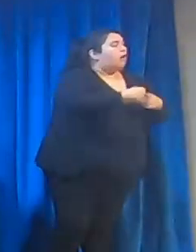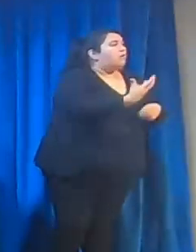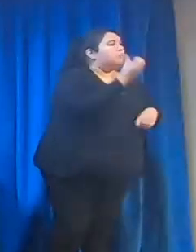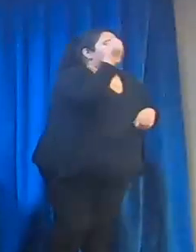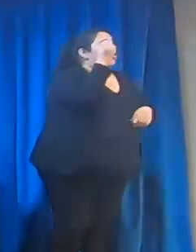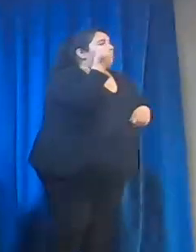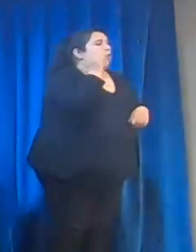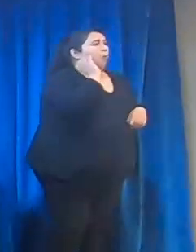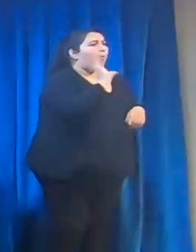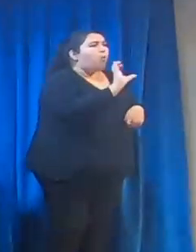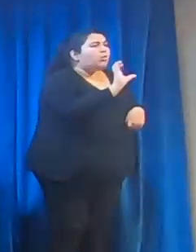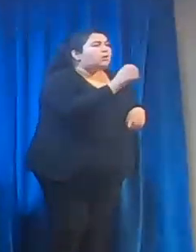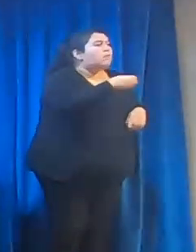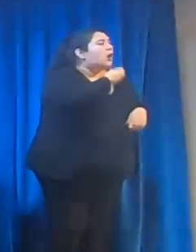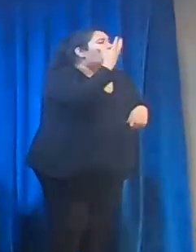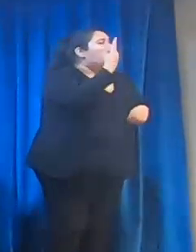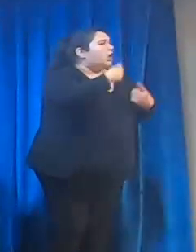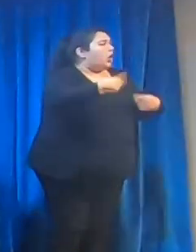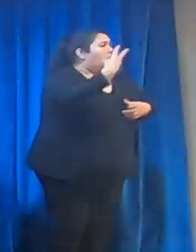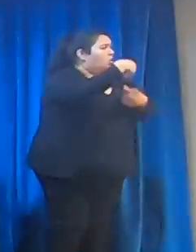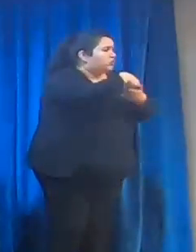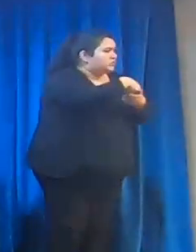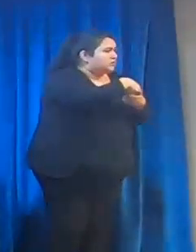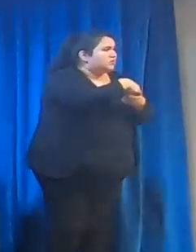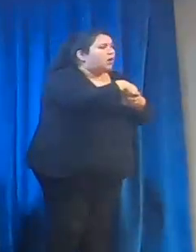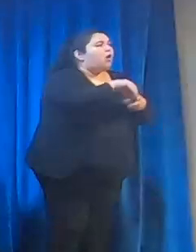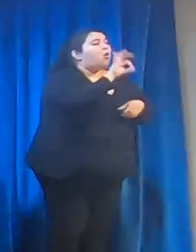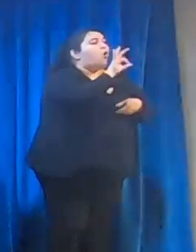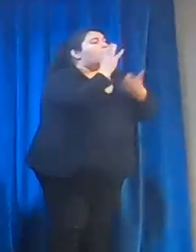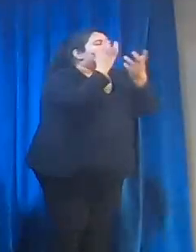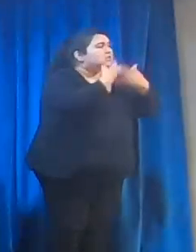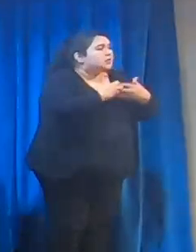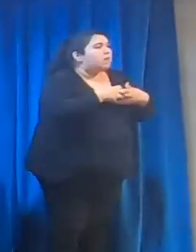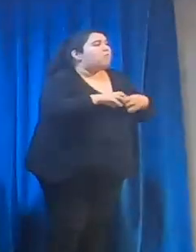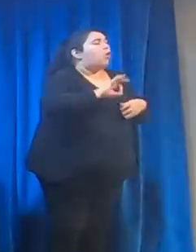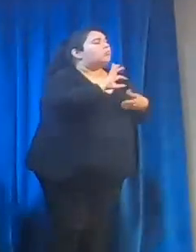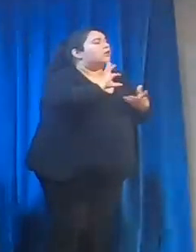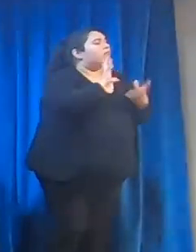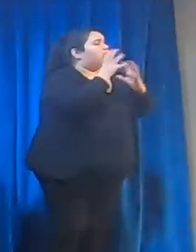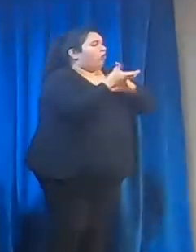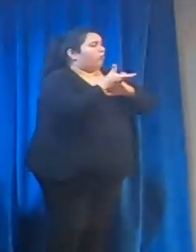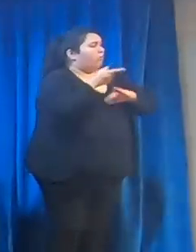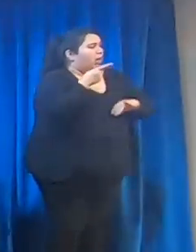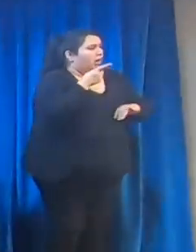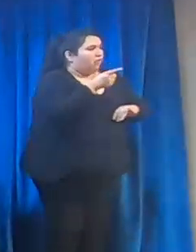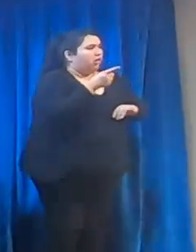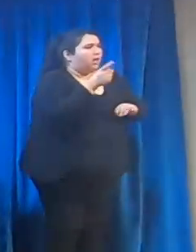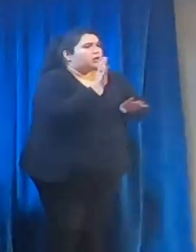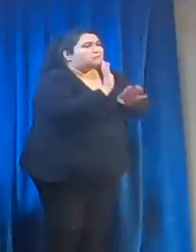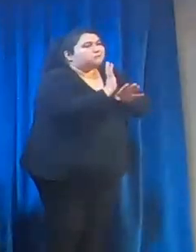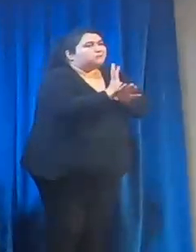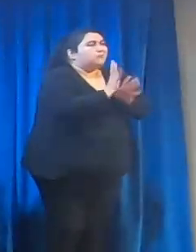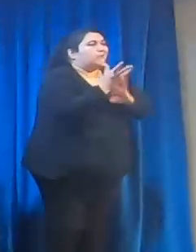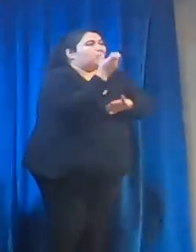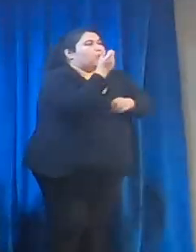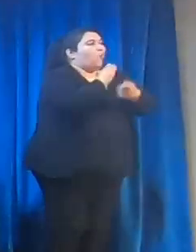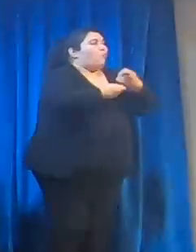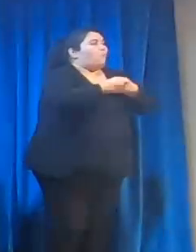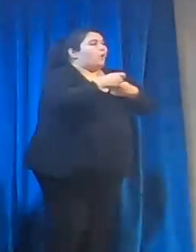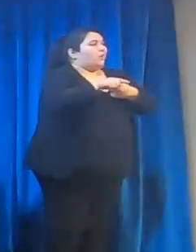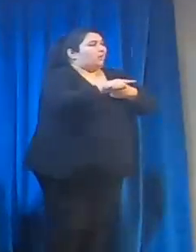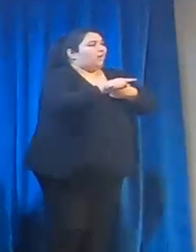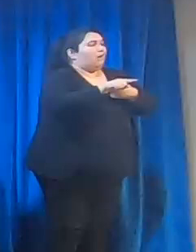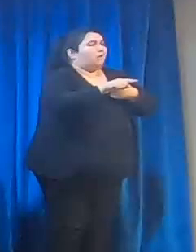para cualquier cosa, ni que iba a ser un sistema o una modalidad mercantil como para acusar